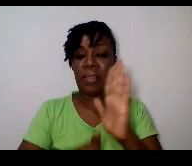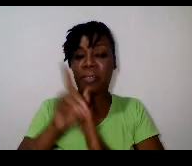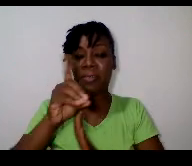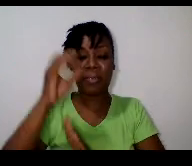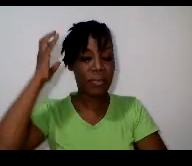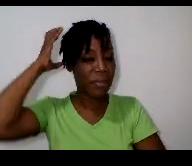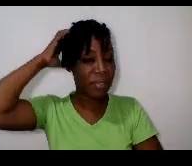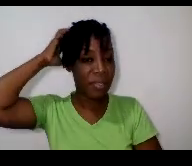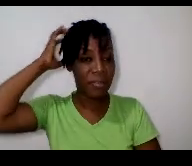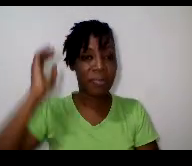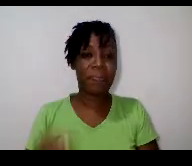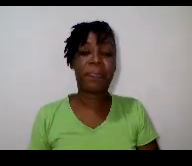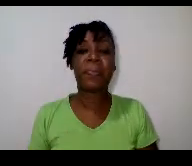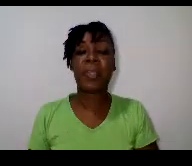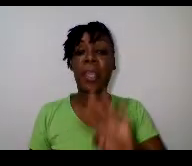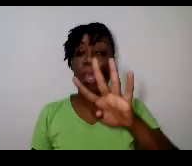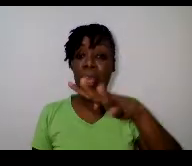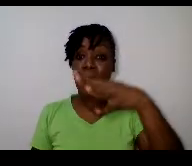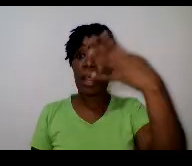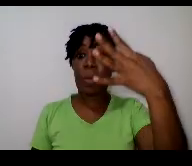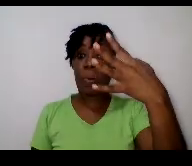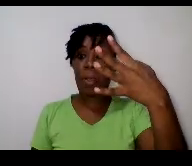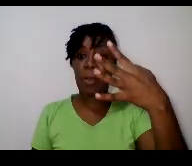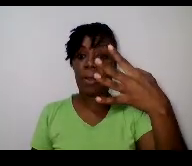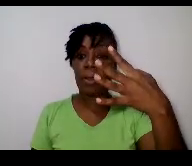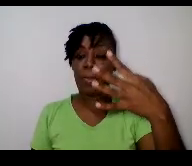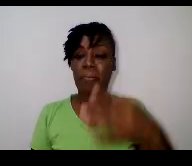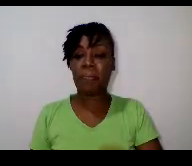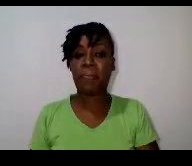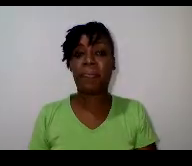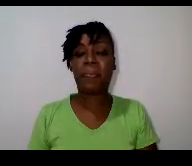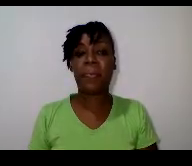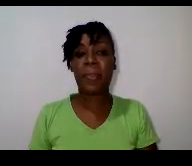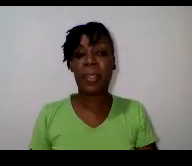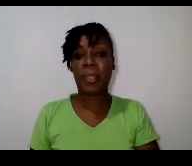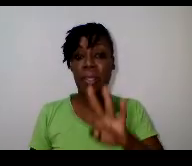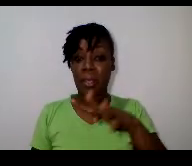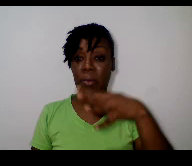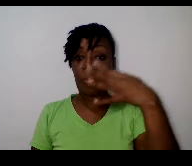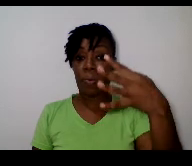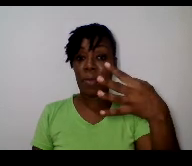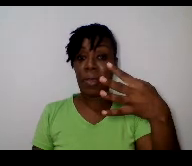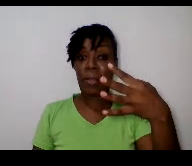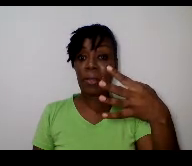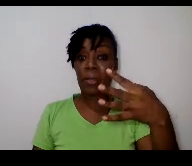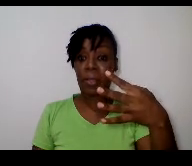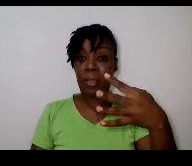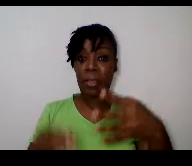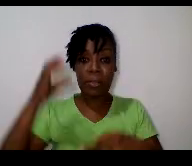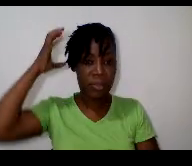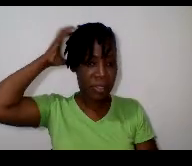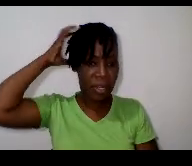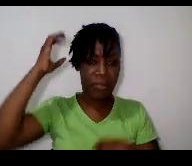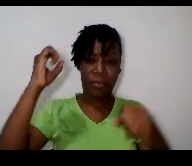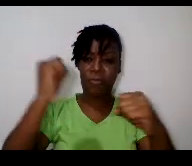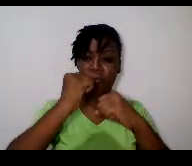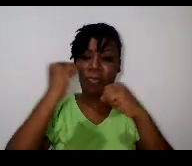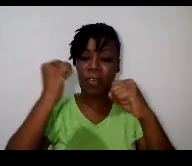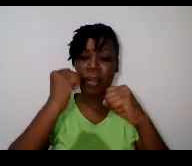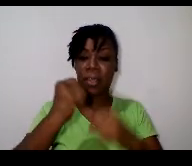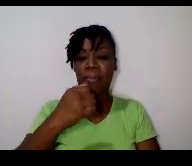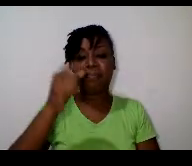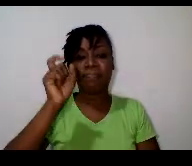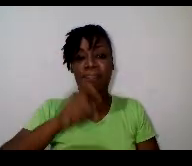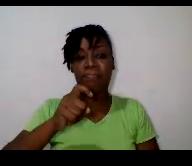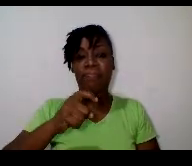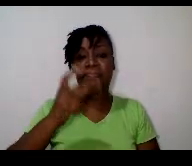cuarta pata de esta mesa, para que sea una mesa sólida, para que sea un cerebro fuerte, tiene que ver con las pantallas.